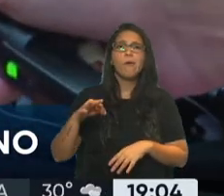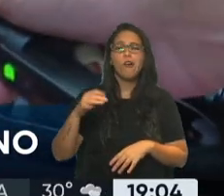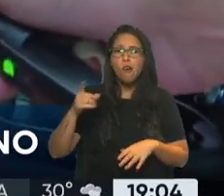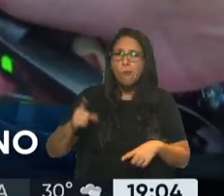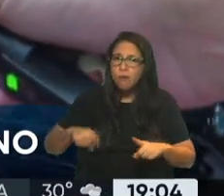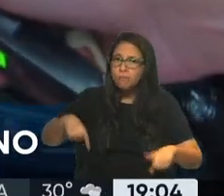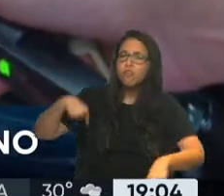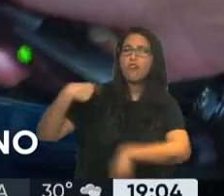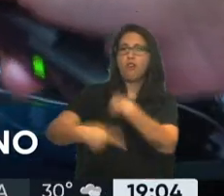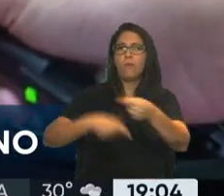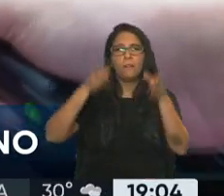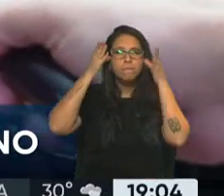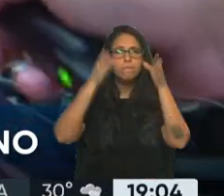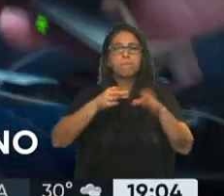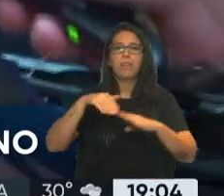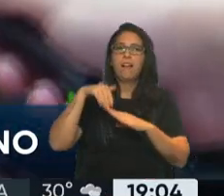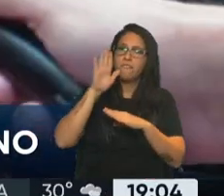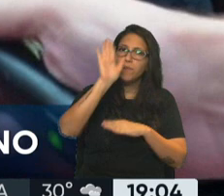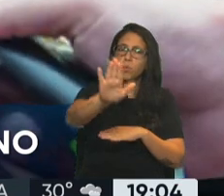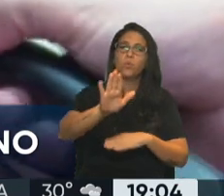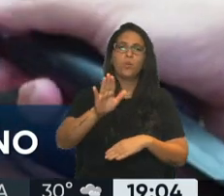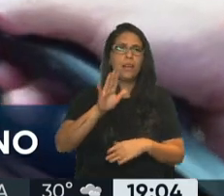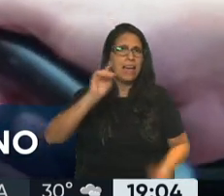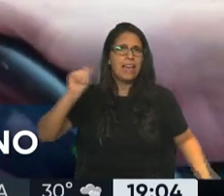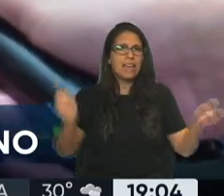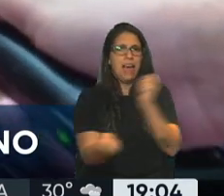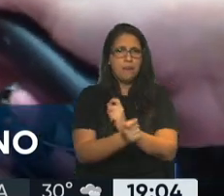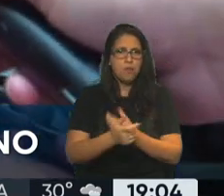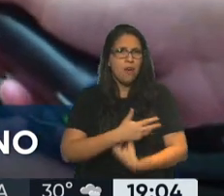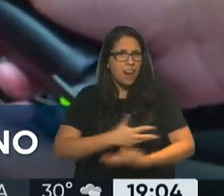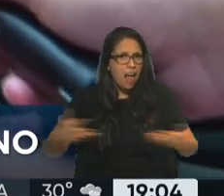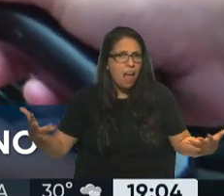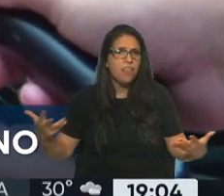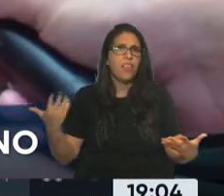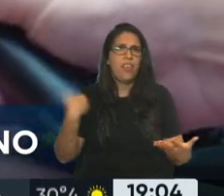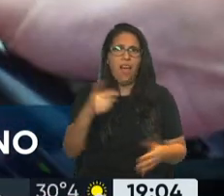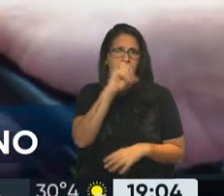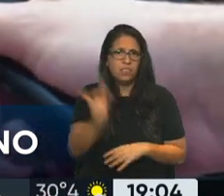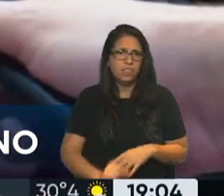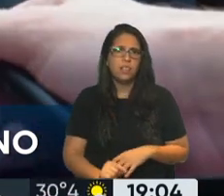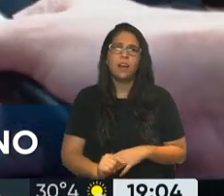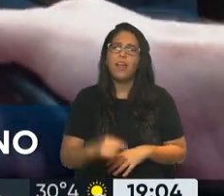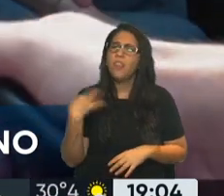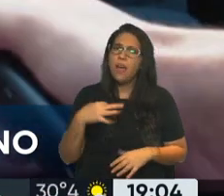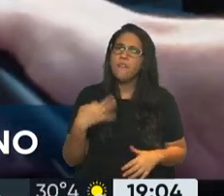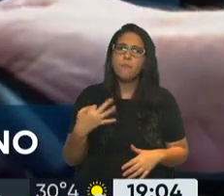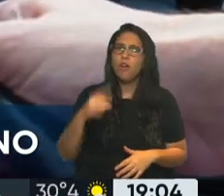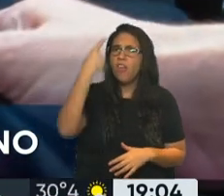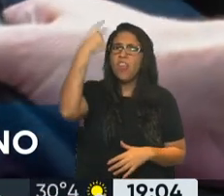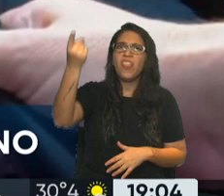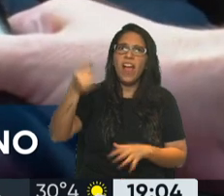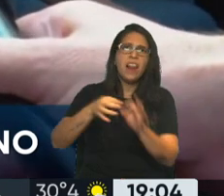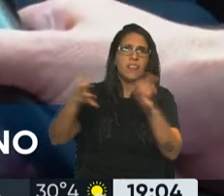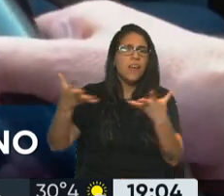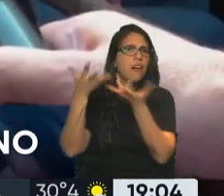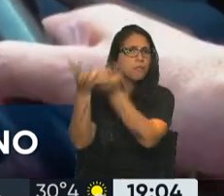para adante hay un cambio grande grande de meridiano en la discusión de la Argentina Acá hay que apoyar las ideas de la libertad del